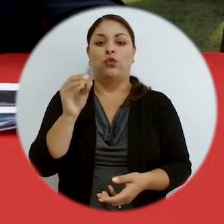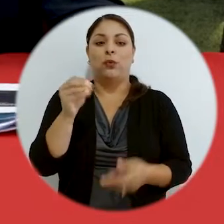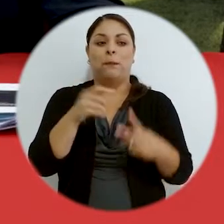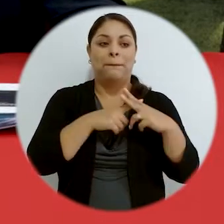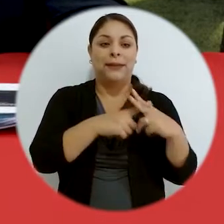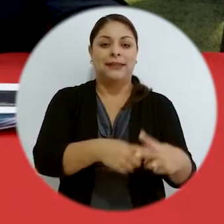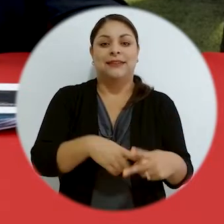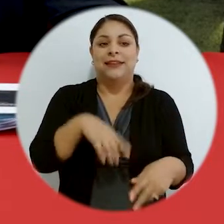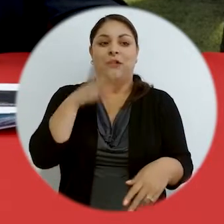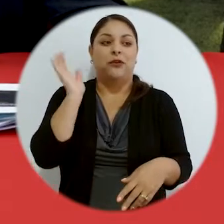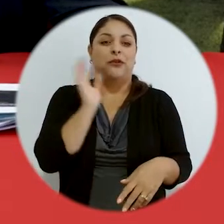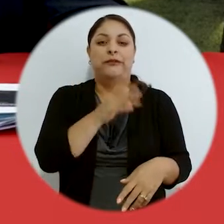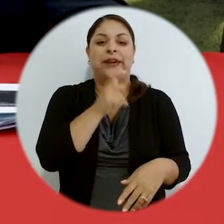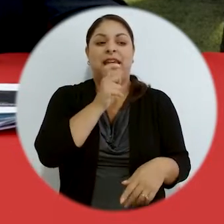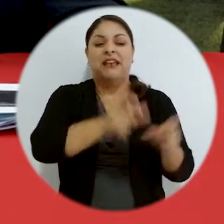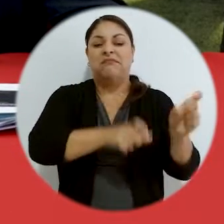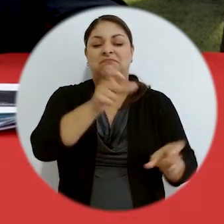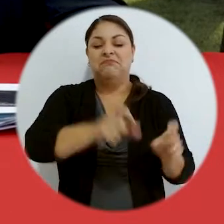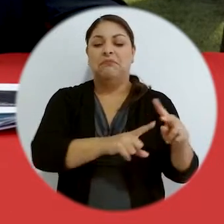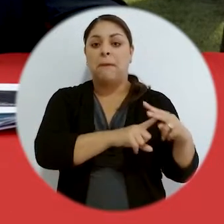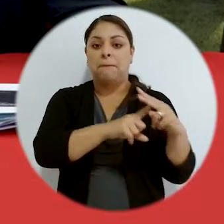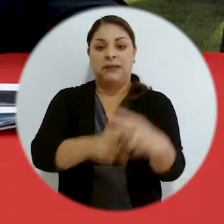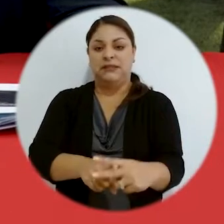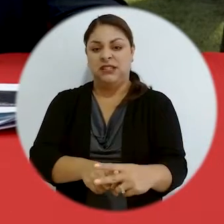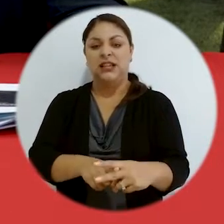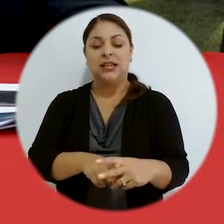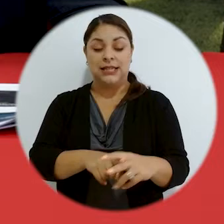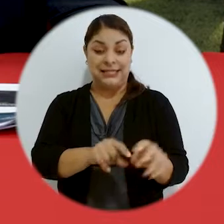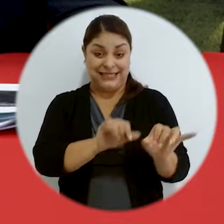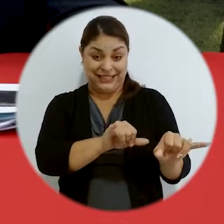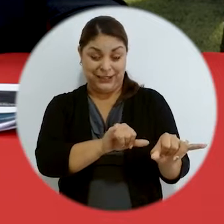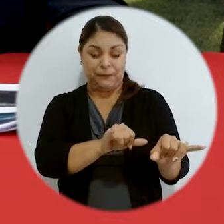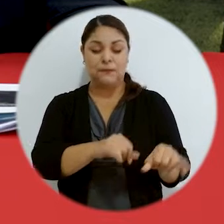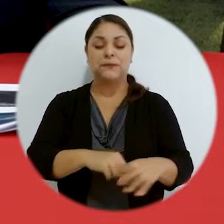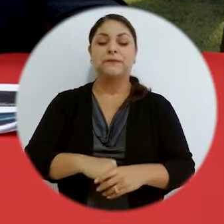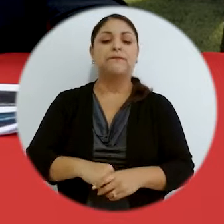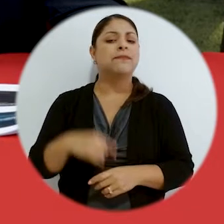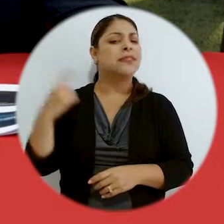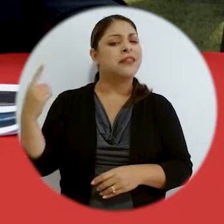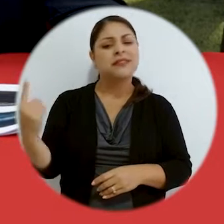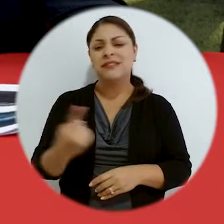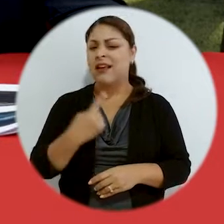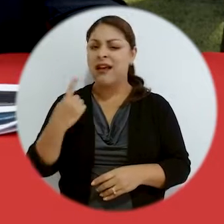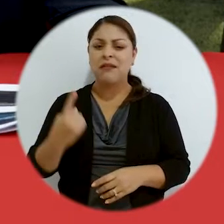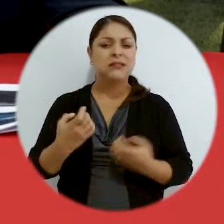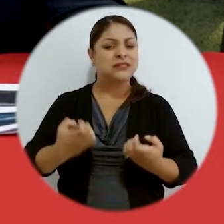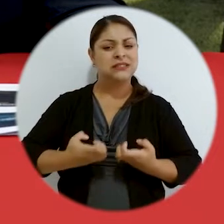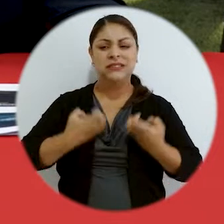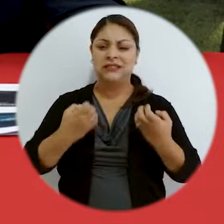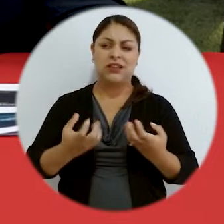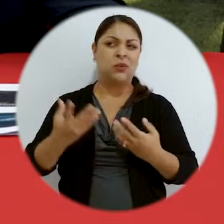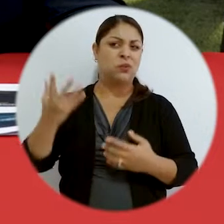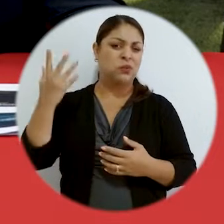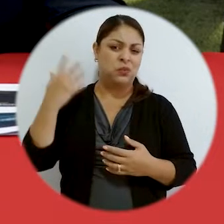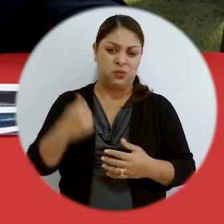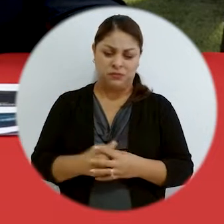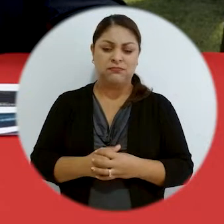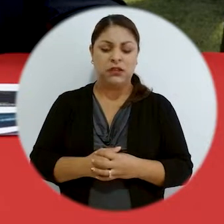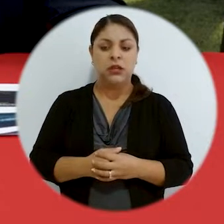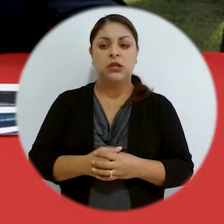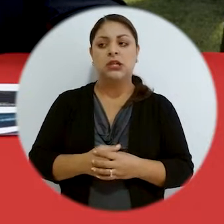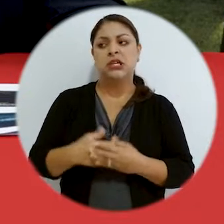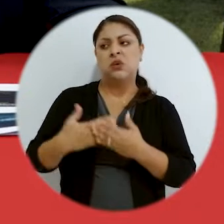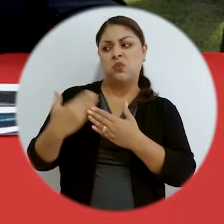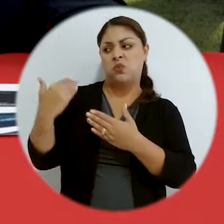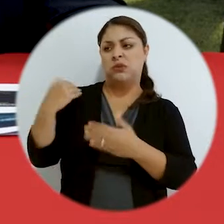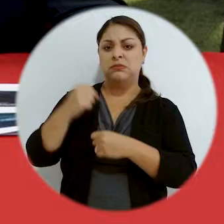Entonces, la vida nos ha enseñado que ese mercado siempre ha existido. En los últimos años ese mercado se